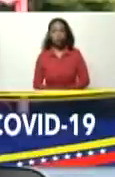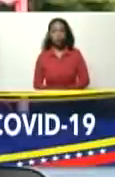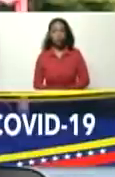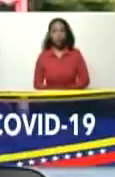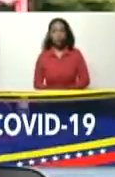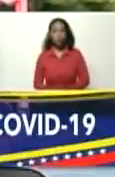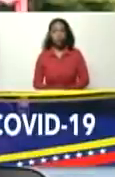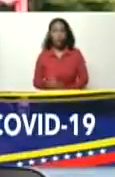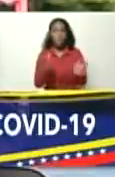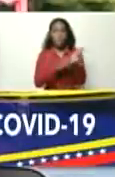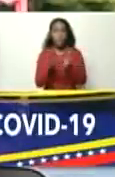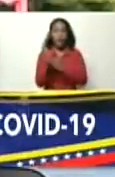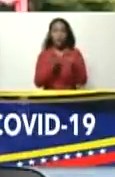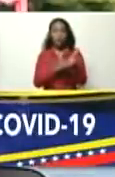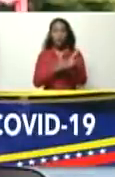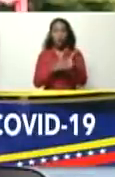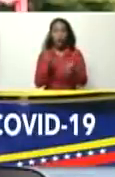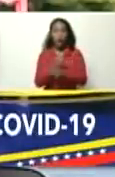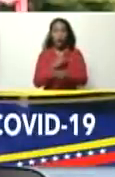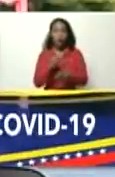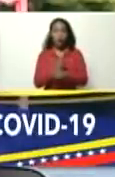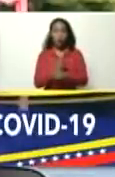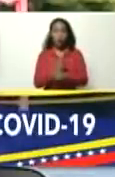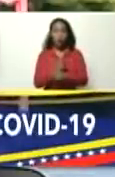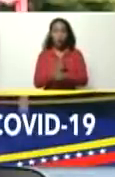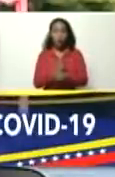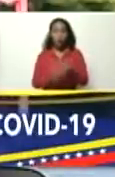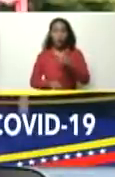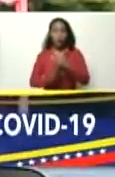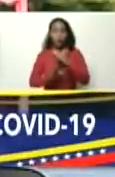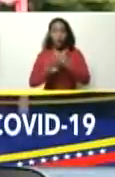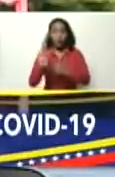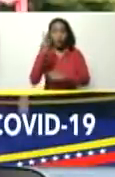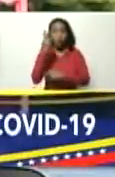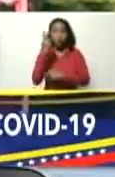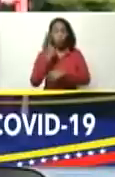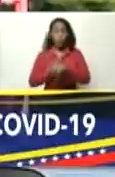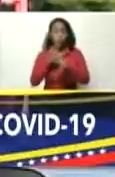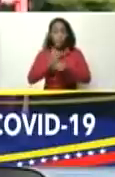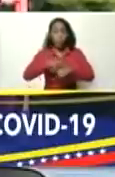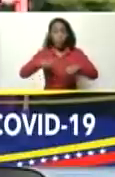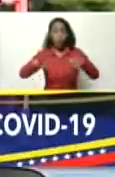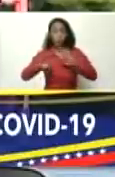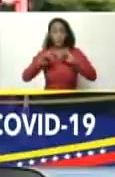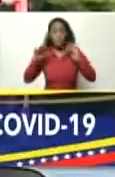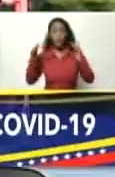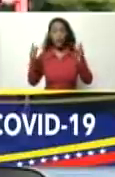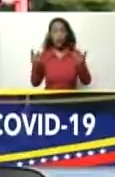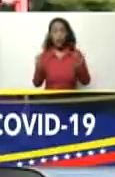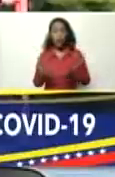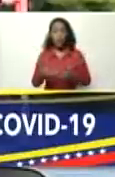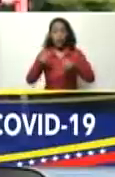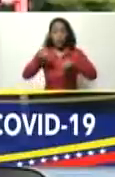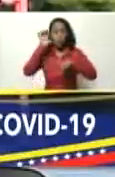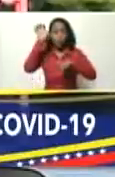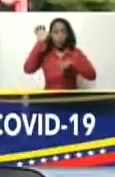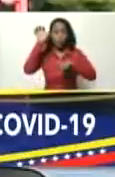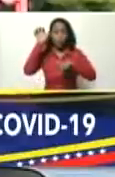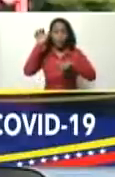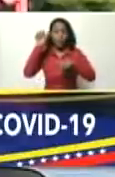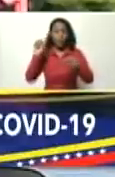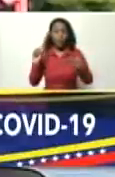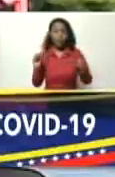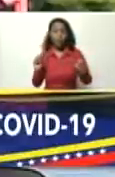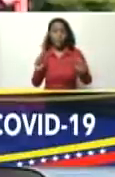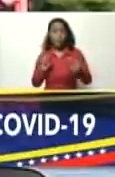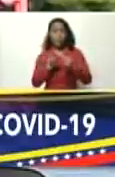Entre marzo y agosto estuvimos en la segunda ola de la pandemia en el país, que coincidió con